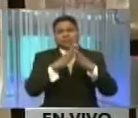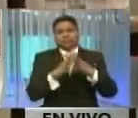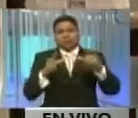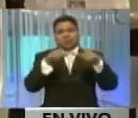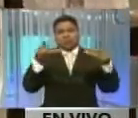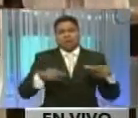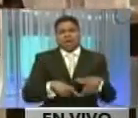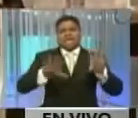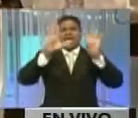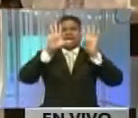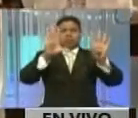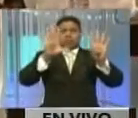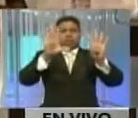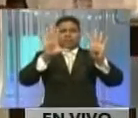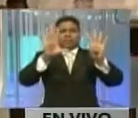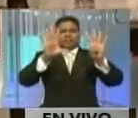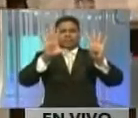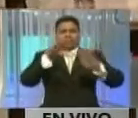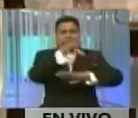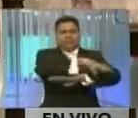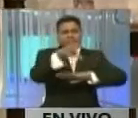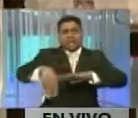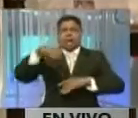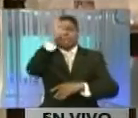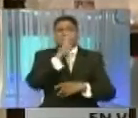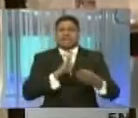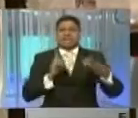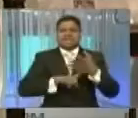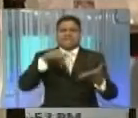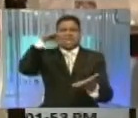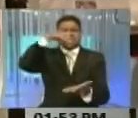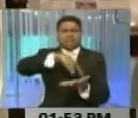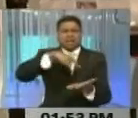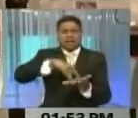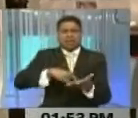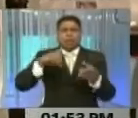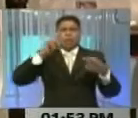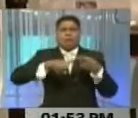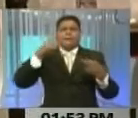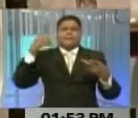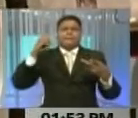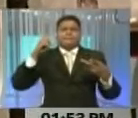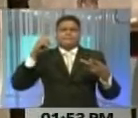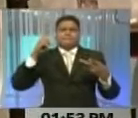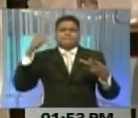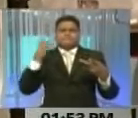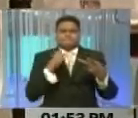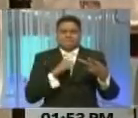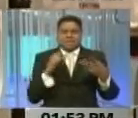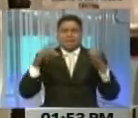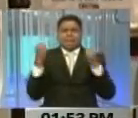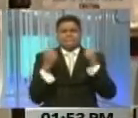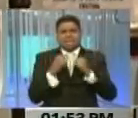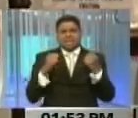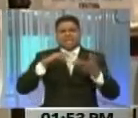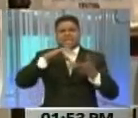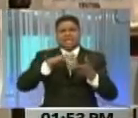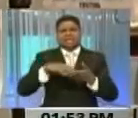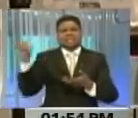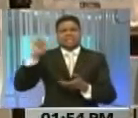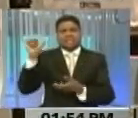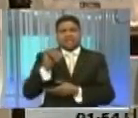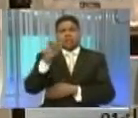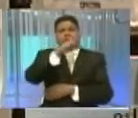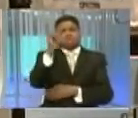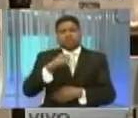9 estados. Estos son Barinas, Carabobo, Lara, Mérida, Miranda, Portuguesa, Sucre, Yaracuy y